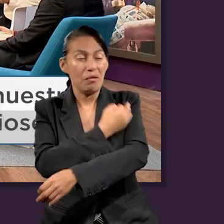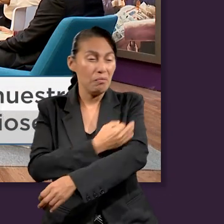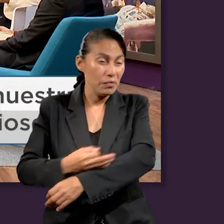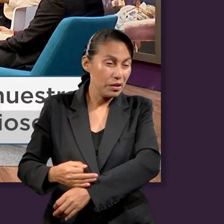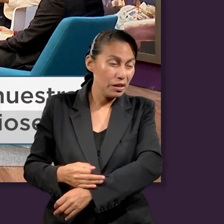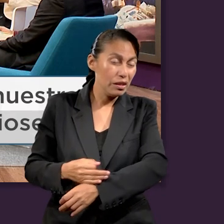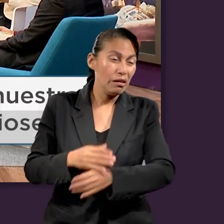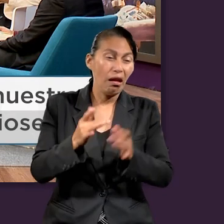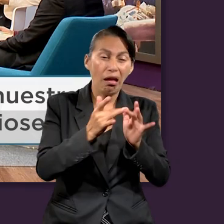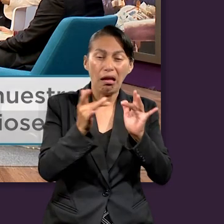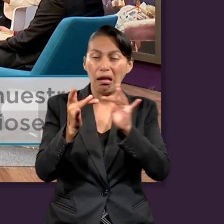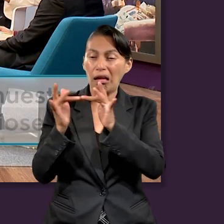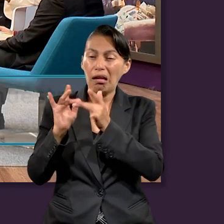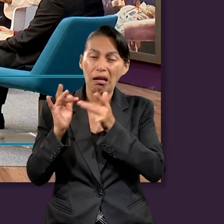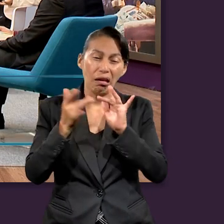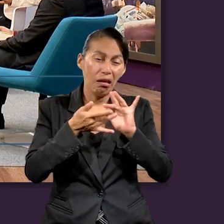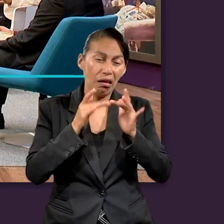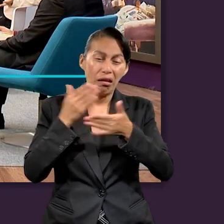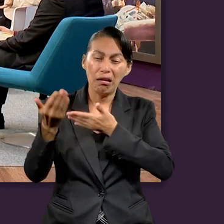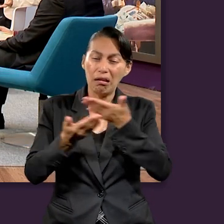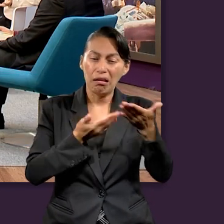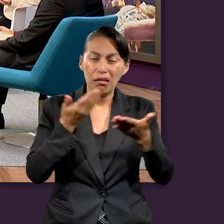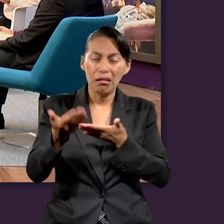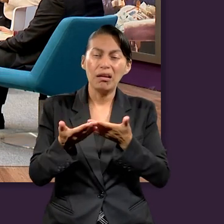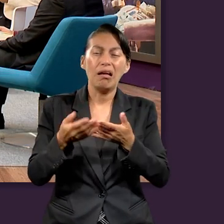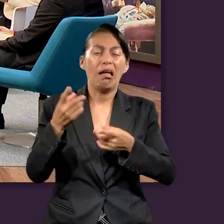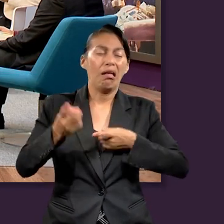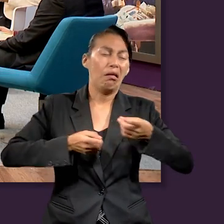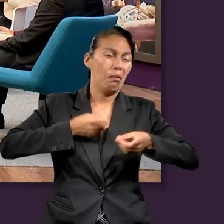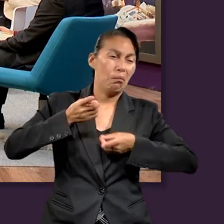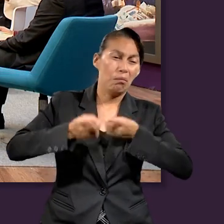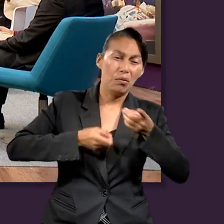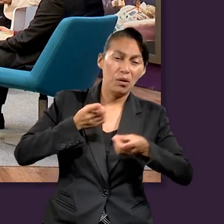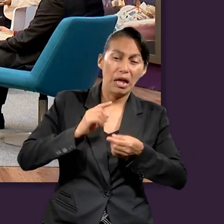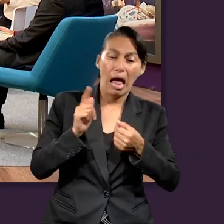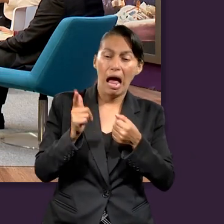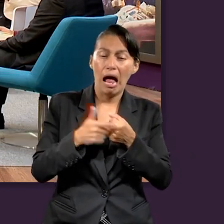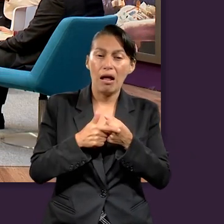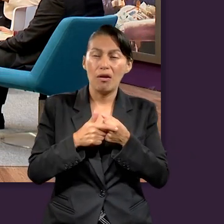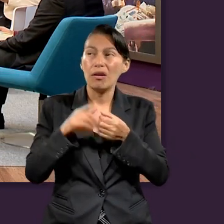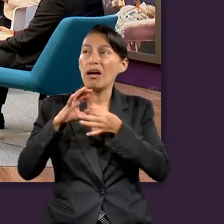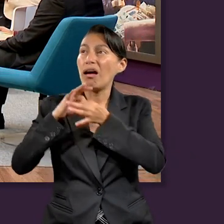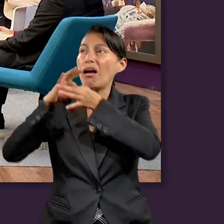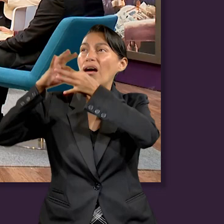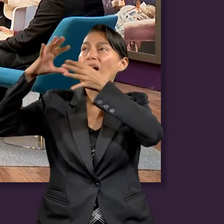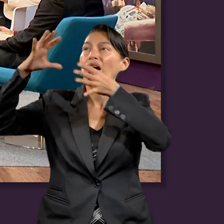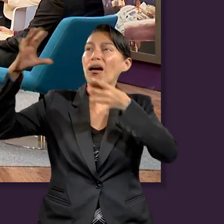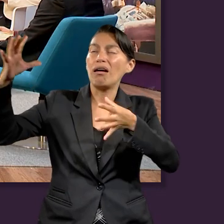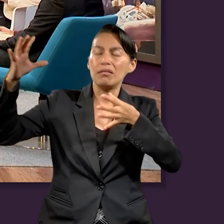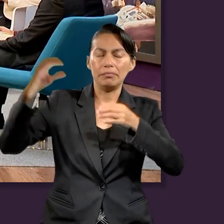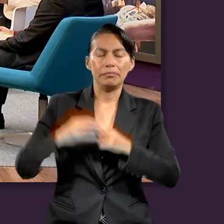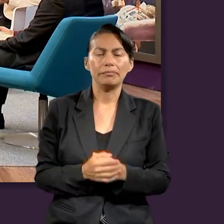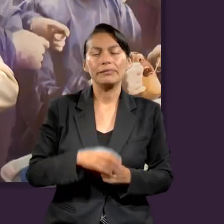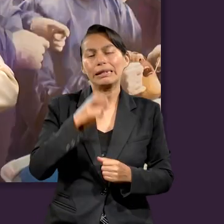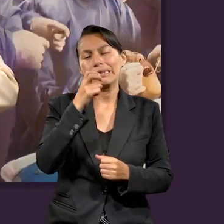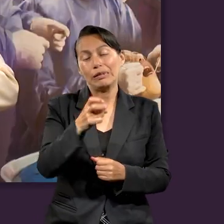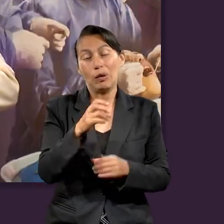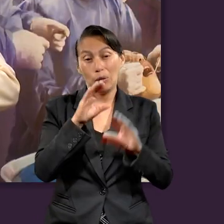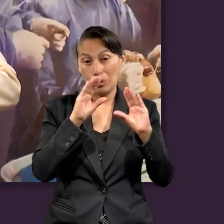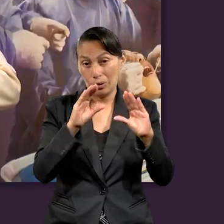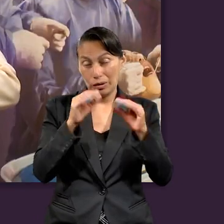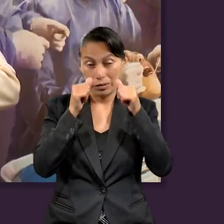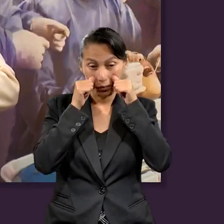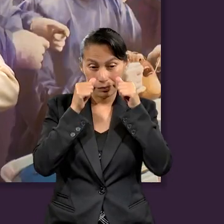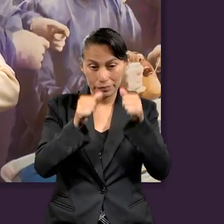escuela, la familia, la juventud, las redes sociales, el deporte, es algo que nos está quitando nuestra vista de Dios